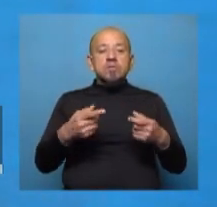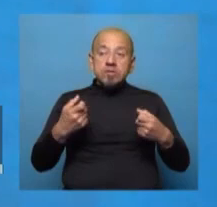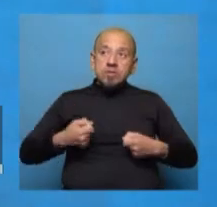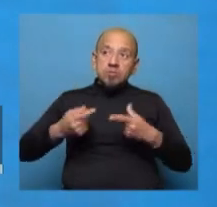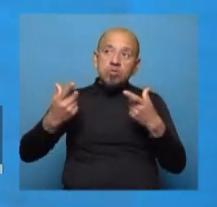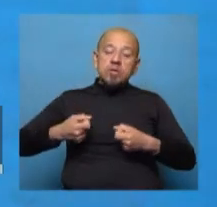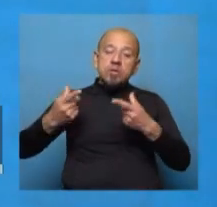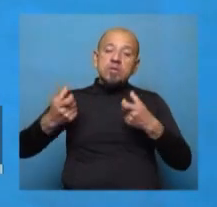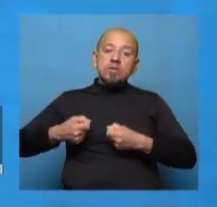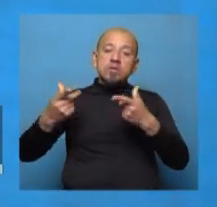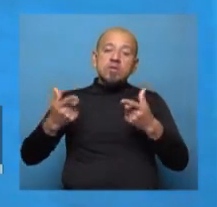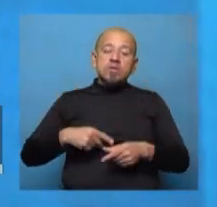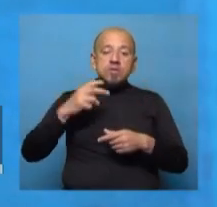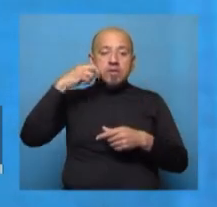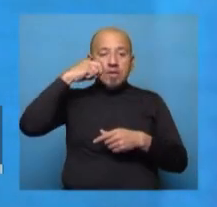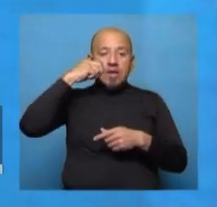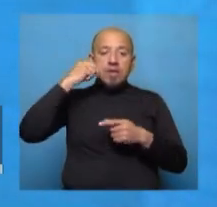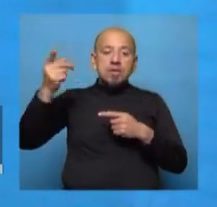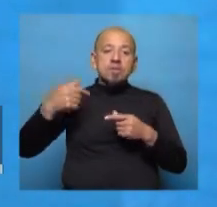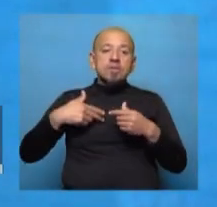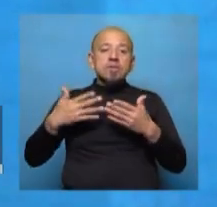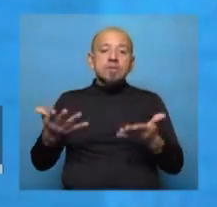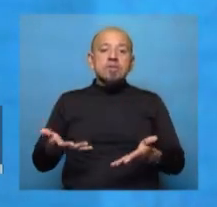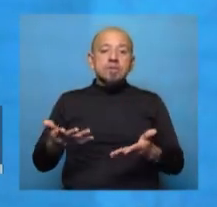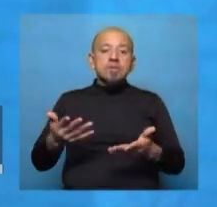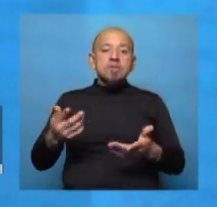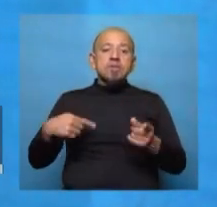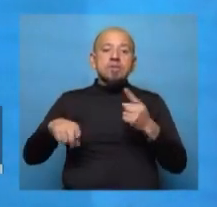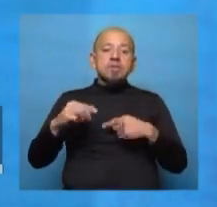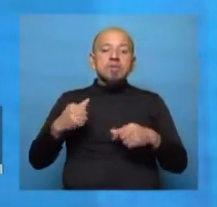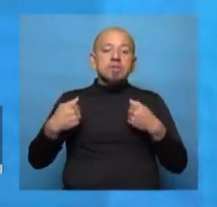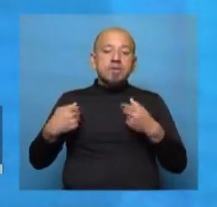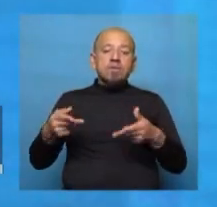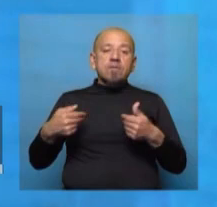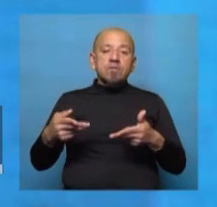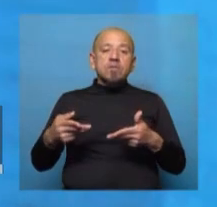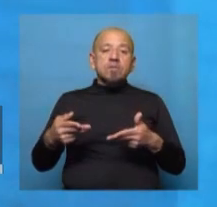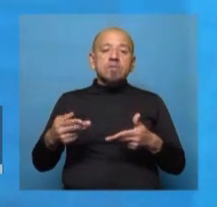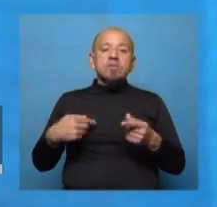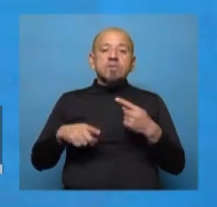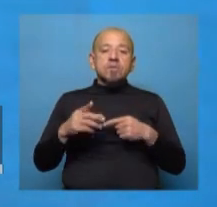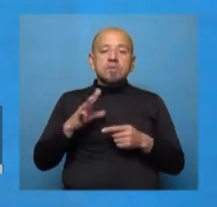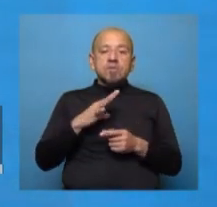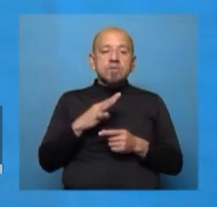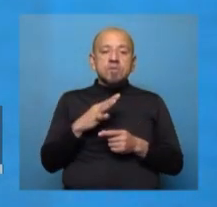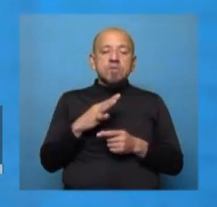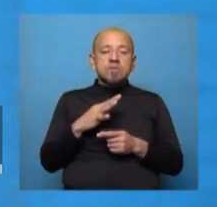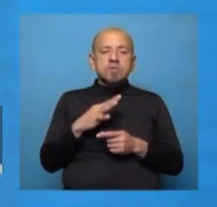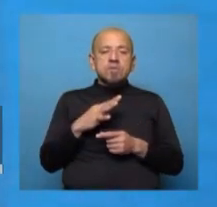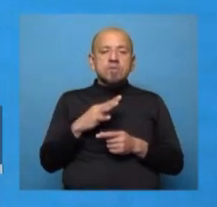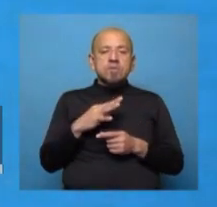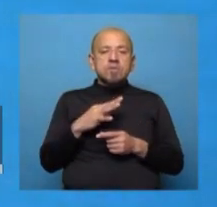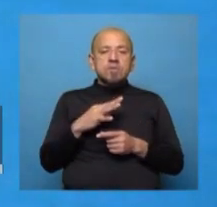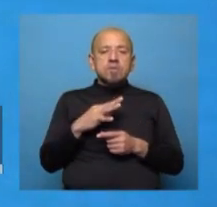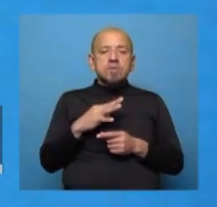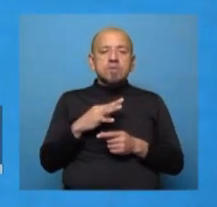exportación de carnes a partir de los eventos de fútbol hay que si tú me permitís quiero